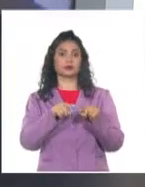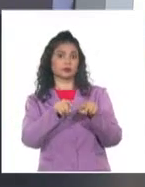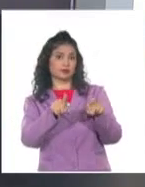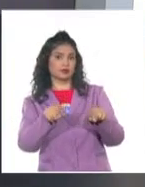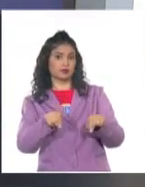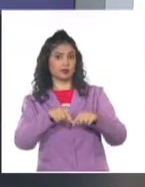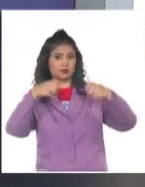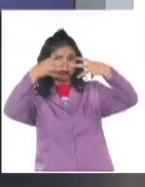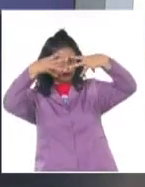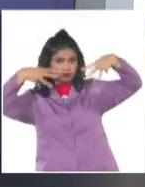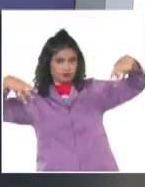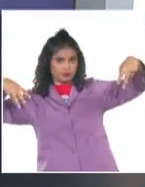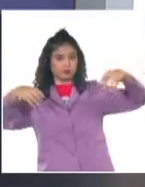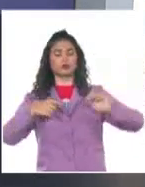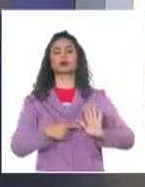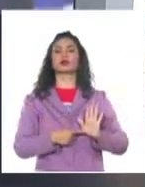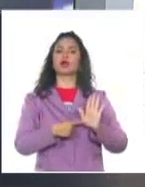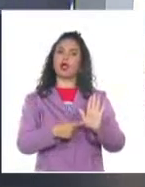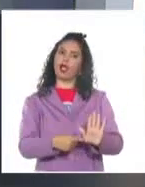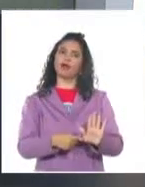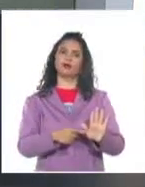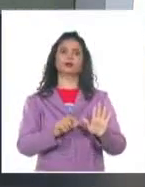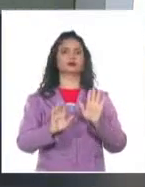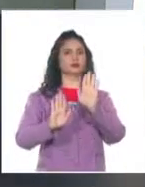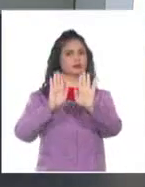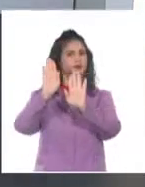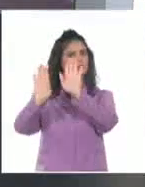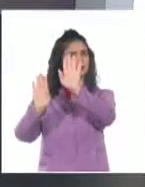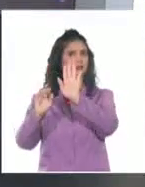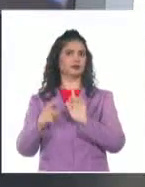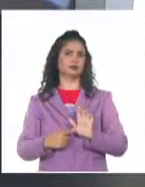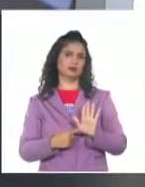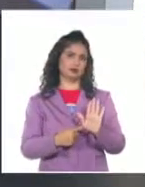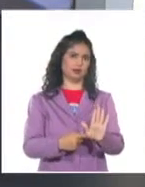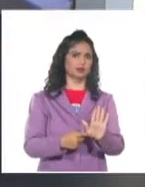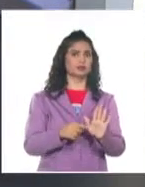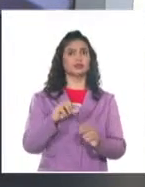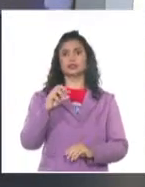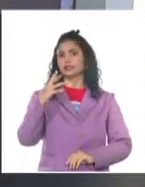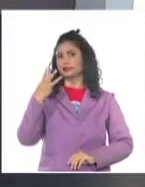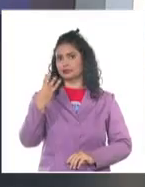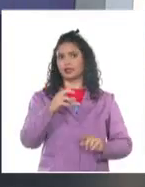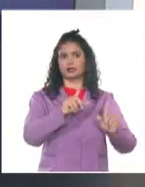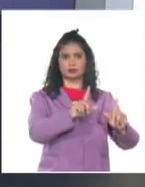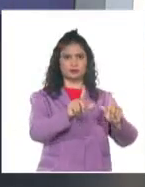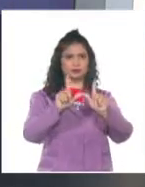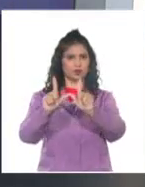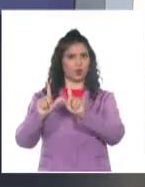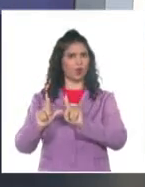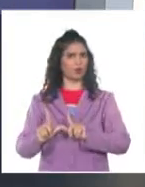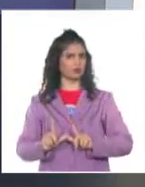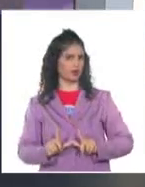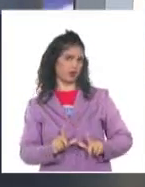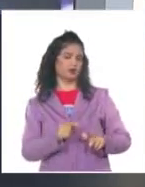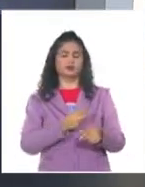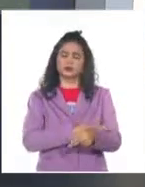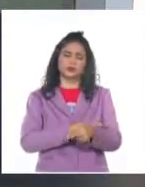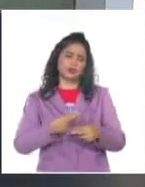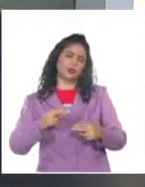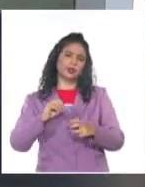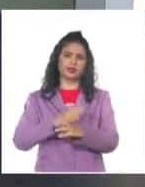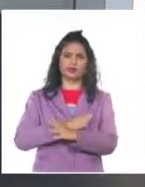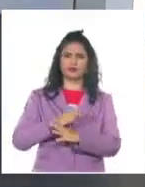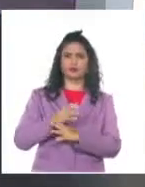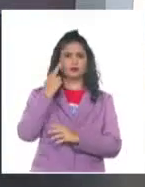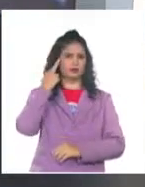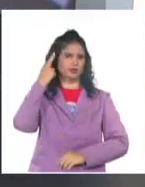su exposición personal La Anunciación. La muestra agrupa tres series pictóricas de 10 obras cada una y devía homenaje a la